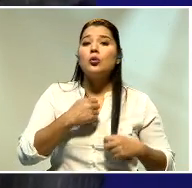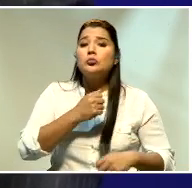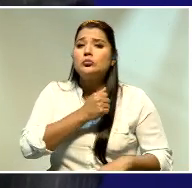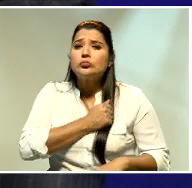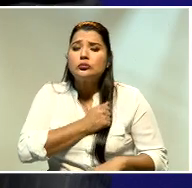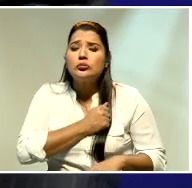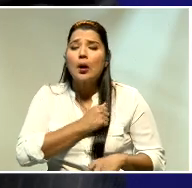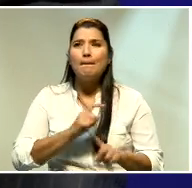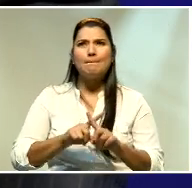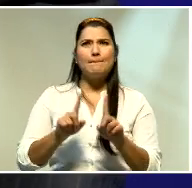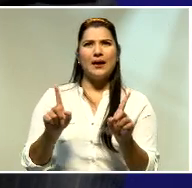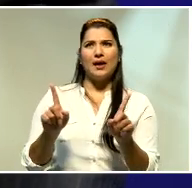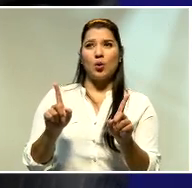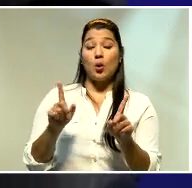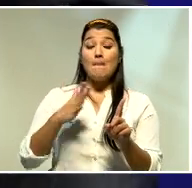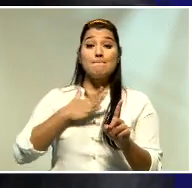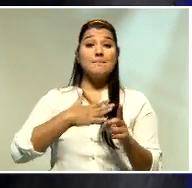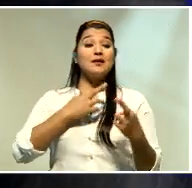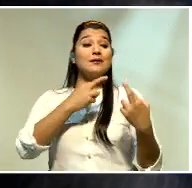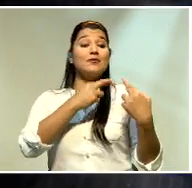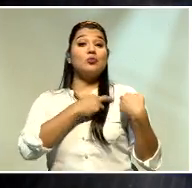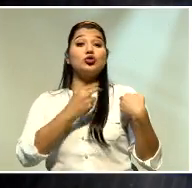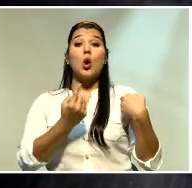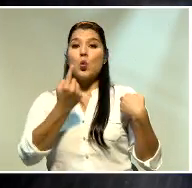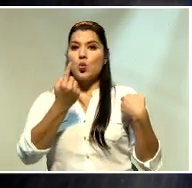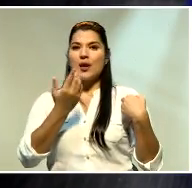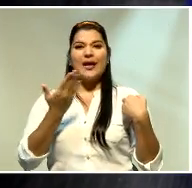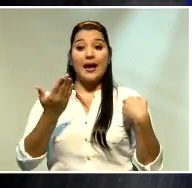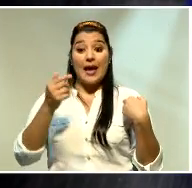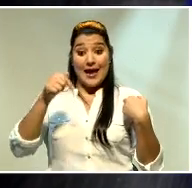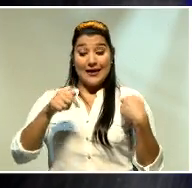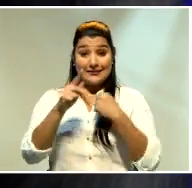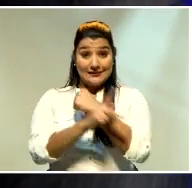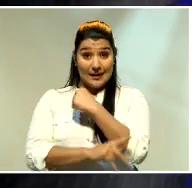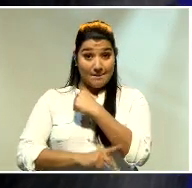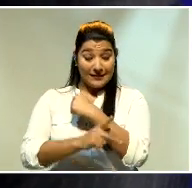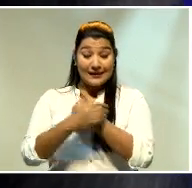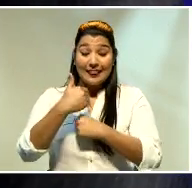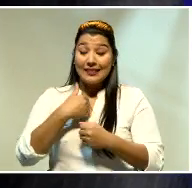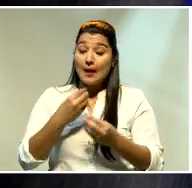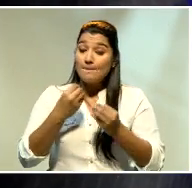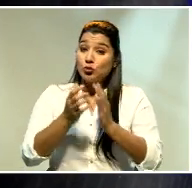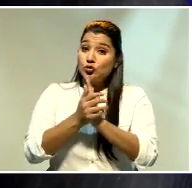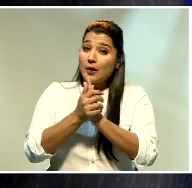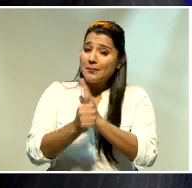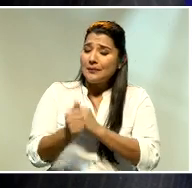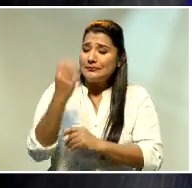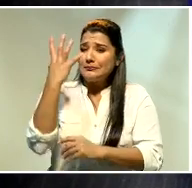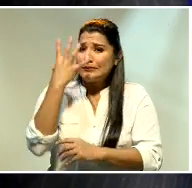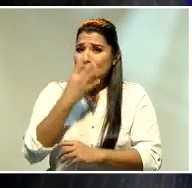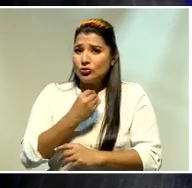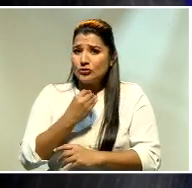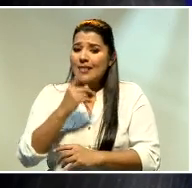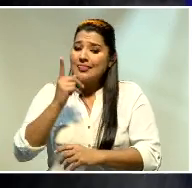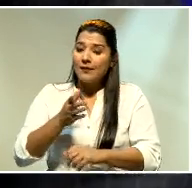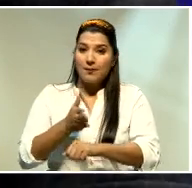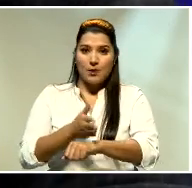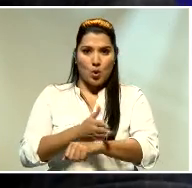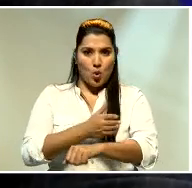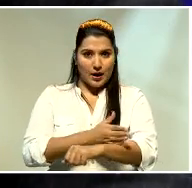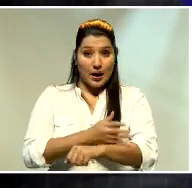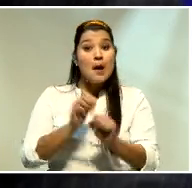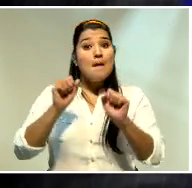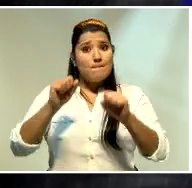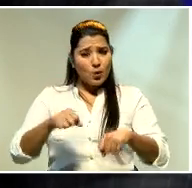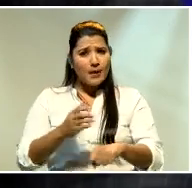tarea es una, es que este país, que tiene tanto potencial, que es tan maravilloso, esté mejor, que